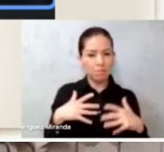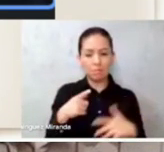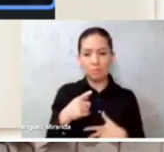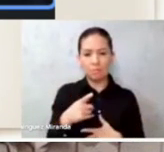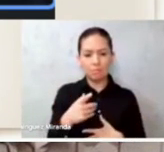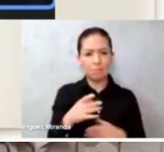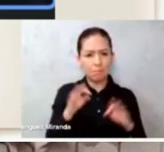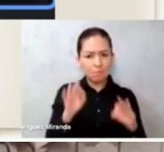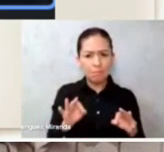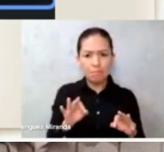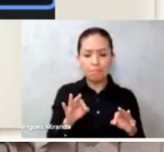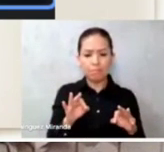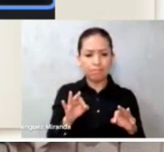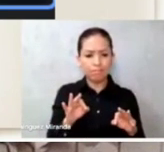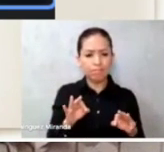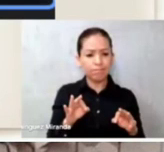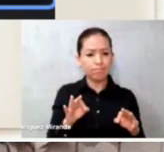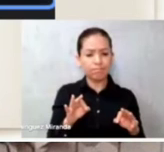en